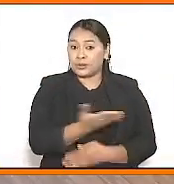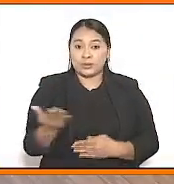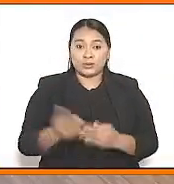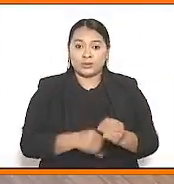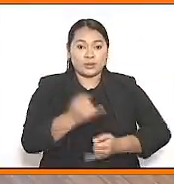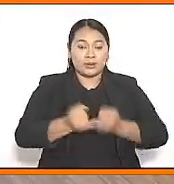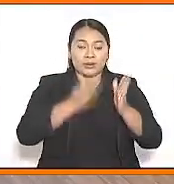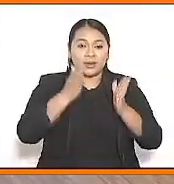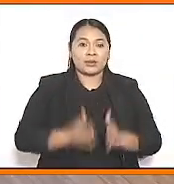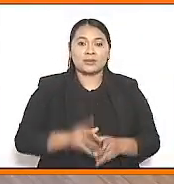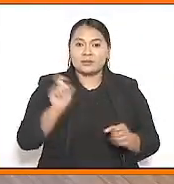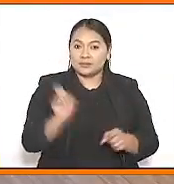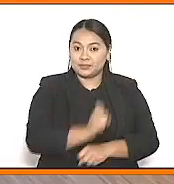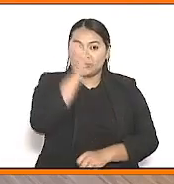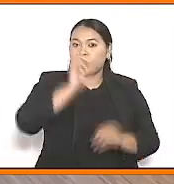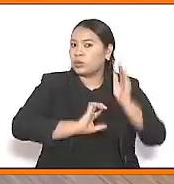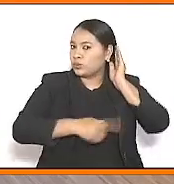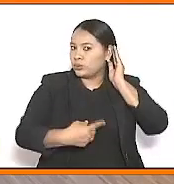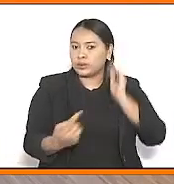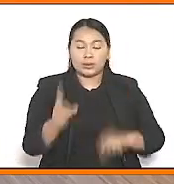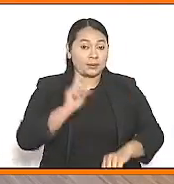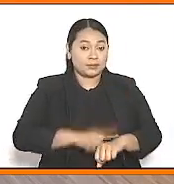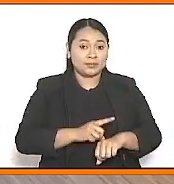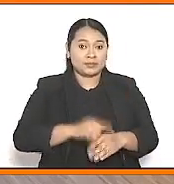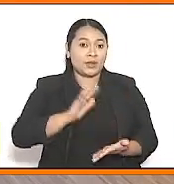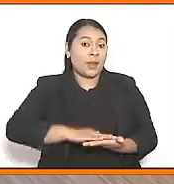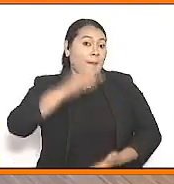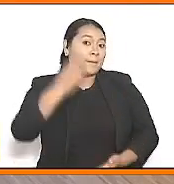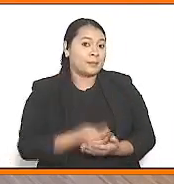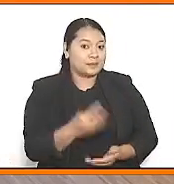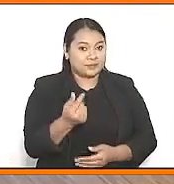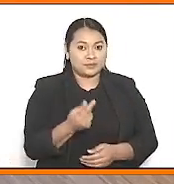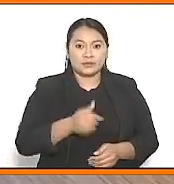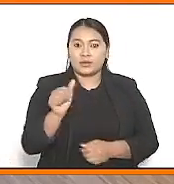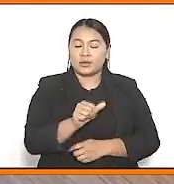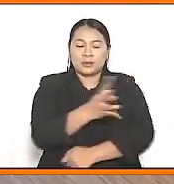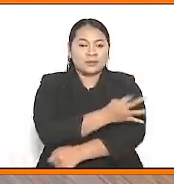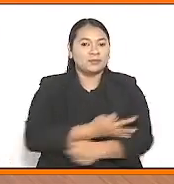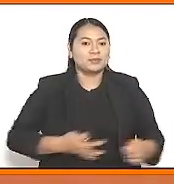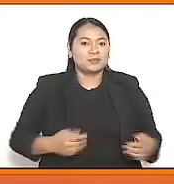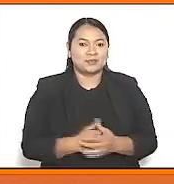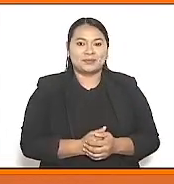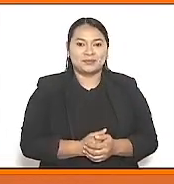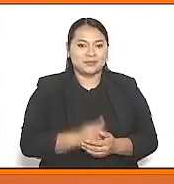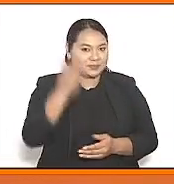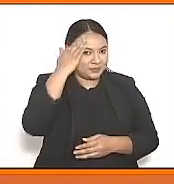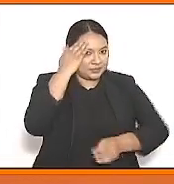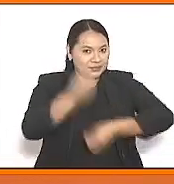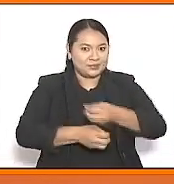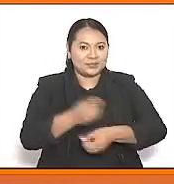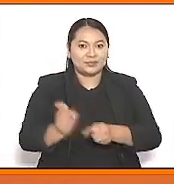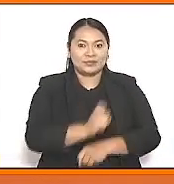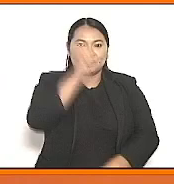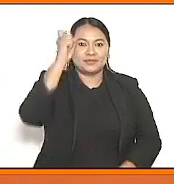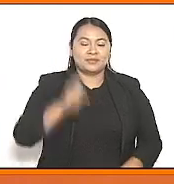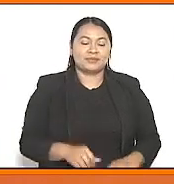en Diaria porque es momento de ver por cuánto se multiplica tu premio en esta tarde. Espera ganadora para Multi X es...